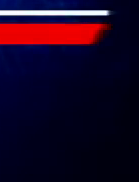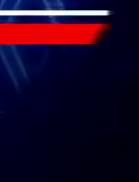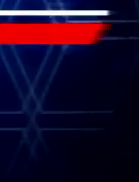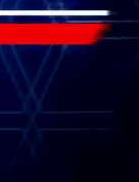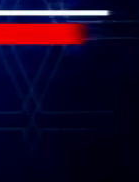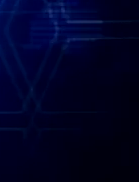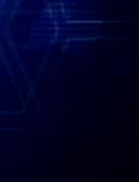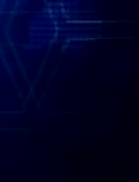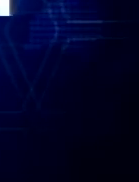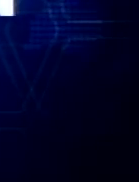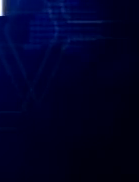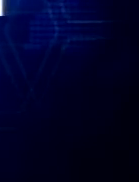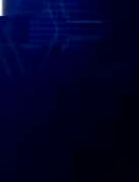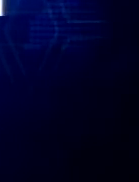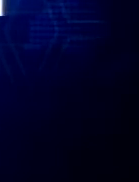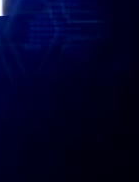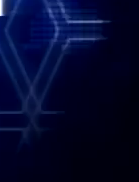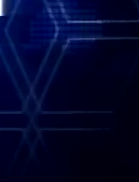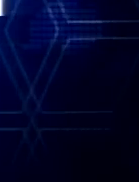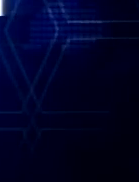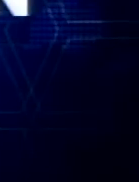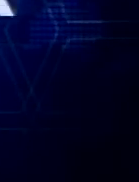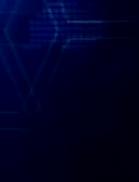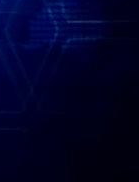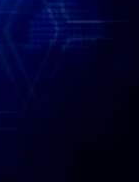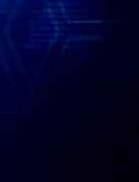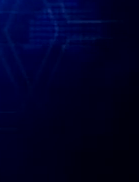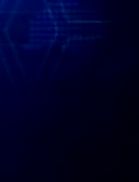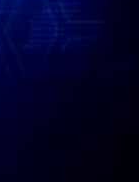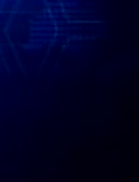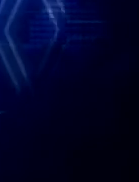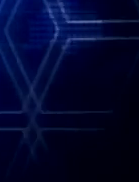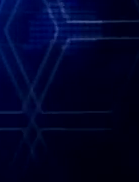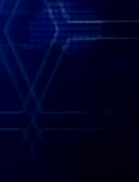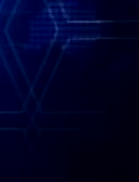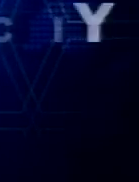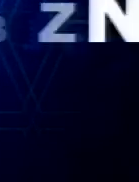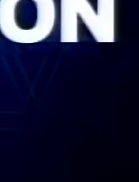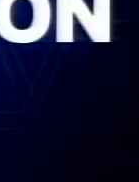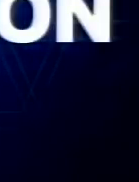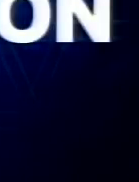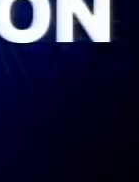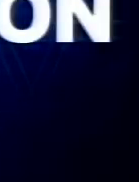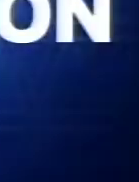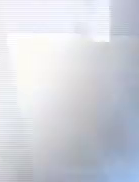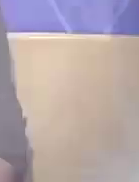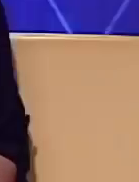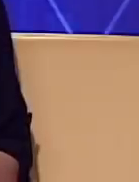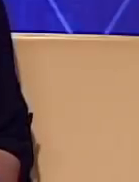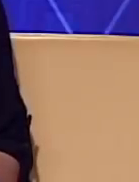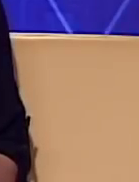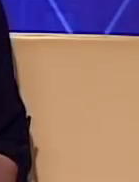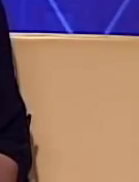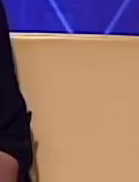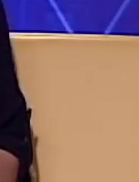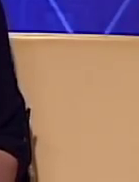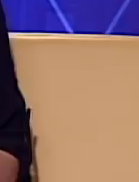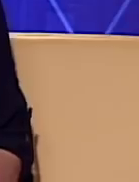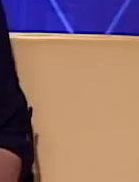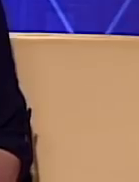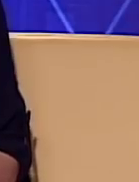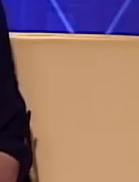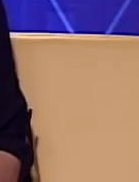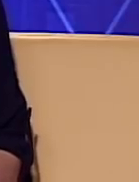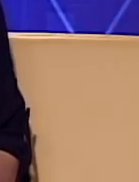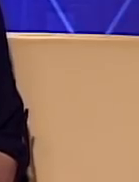Entrevista Venevisión, líder en opinión, por tu canal independiente Venevisión. Gracias por